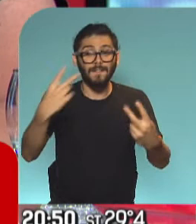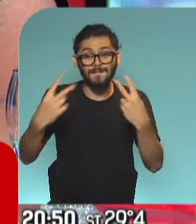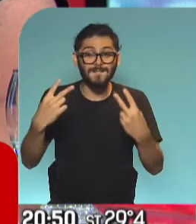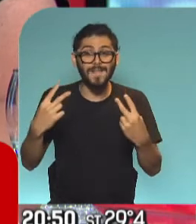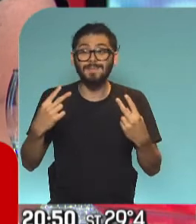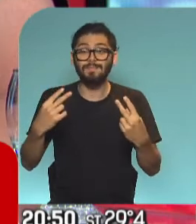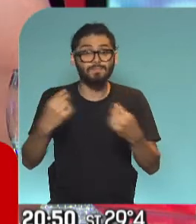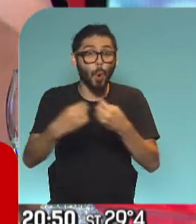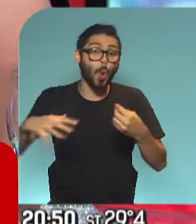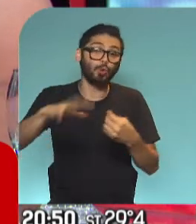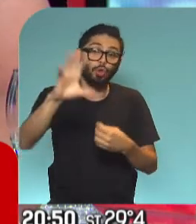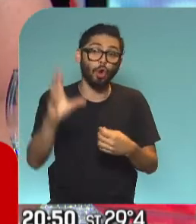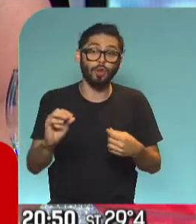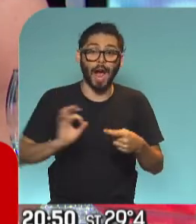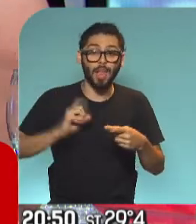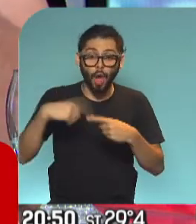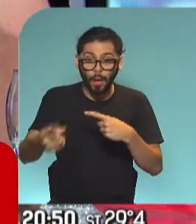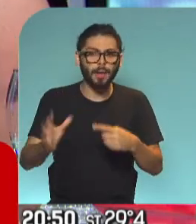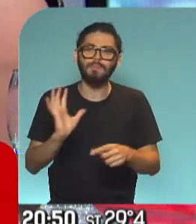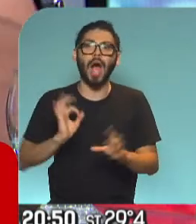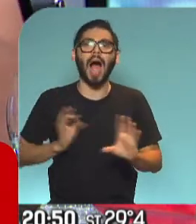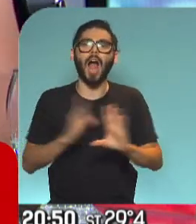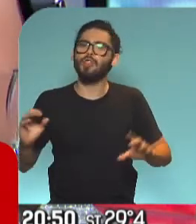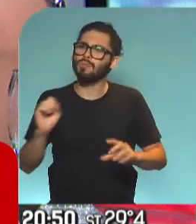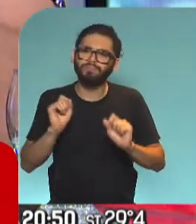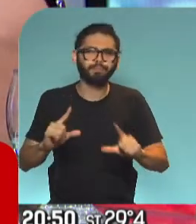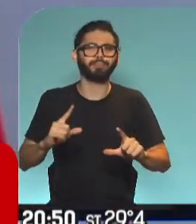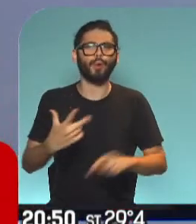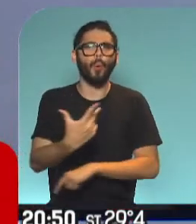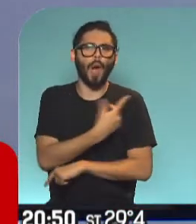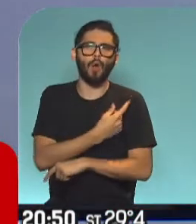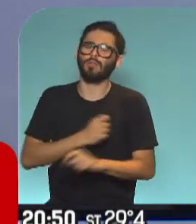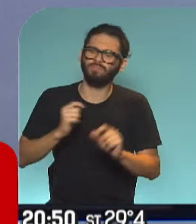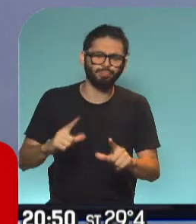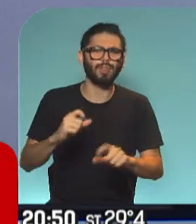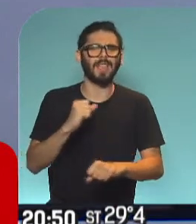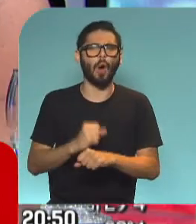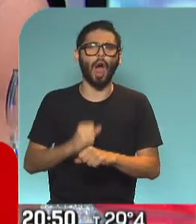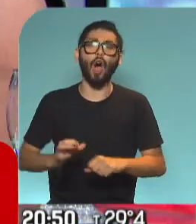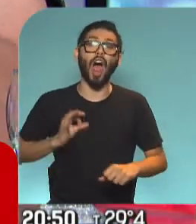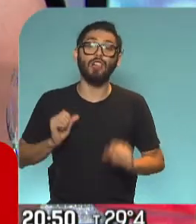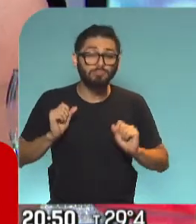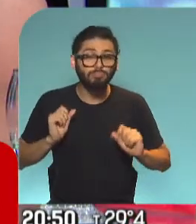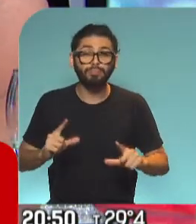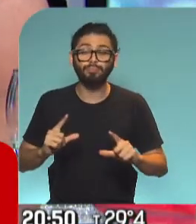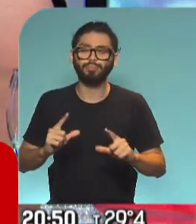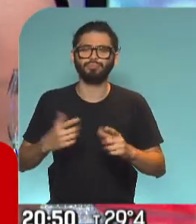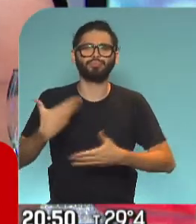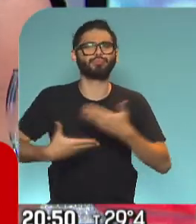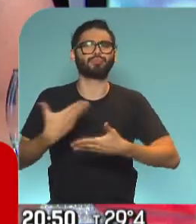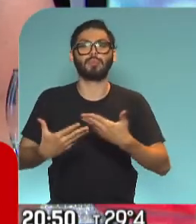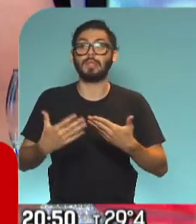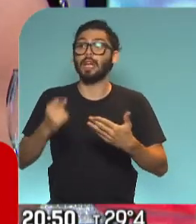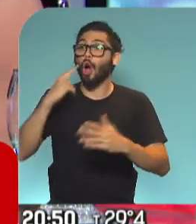muchos en todo el país es el año de la vacuna del trabajo de la producción se ven indicadores que son importantes en materia de construcción